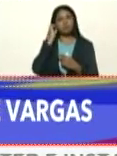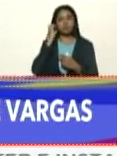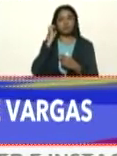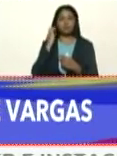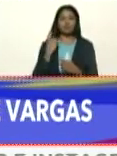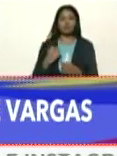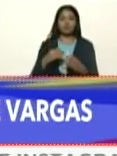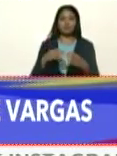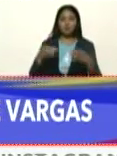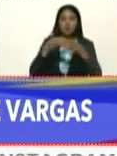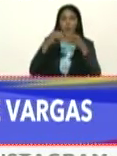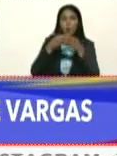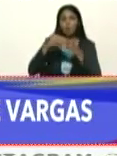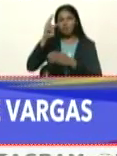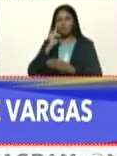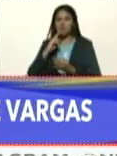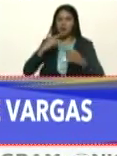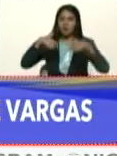bolivarianas,